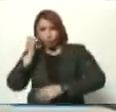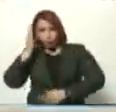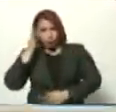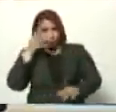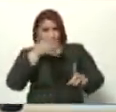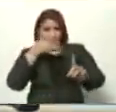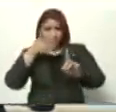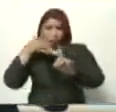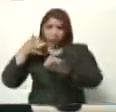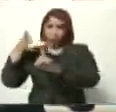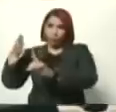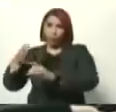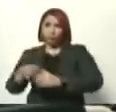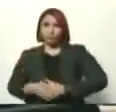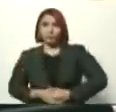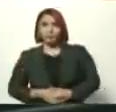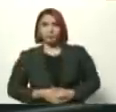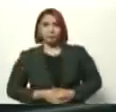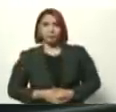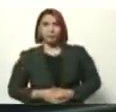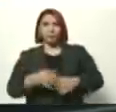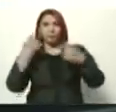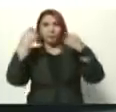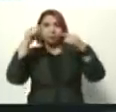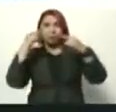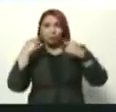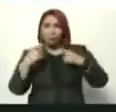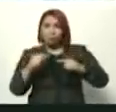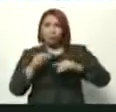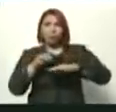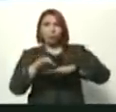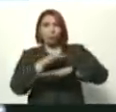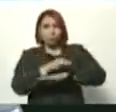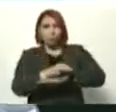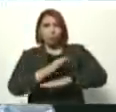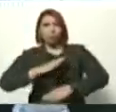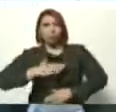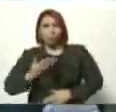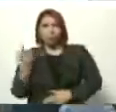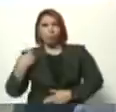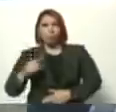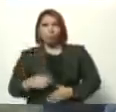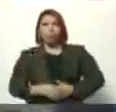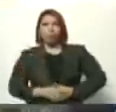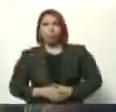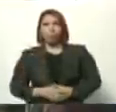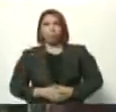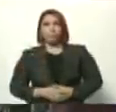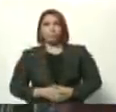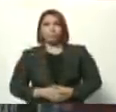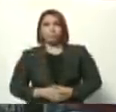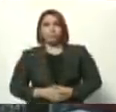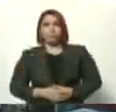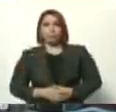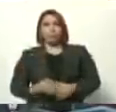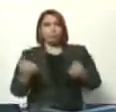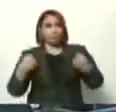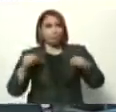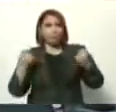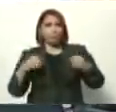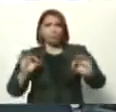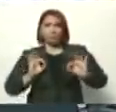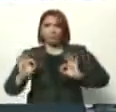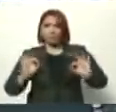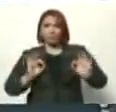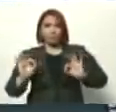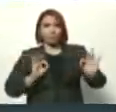capacitación a los niveles municipales para que puedan tener un ejercicio eficiente de